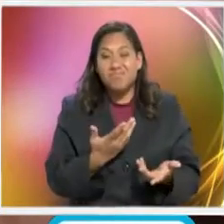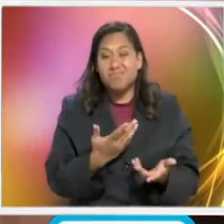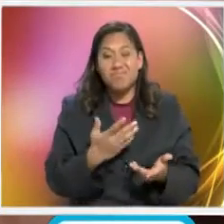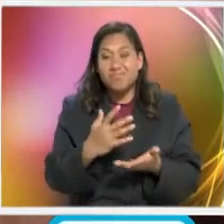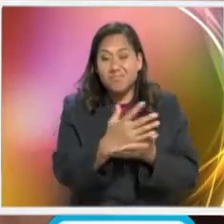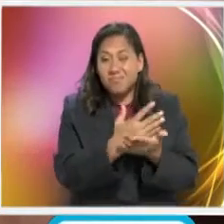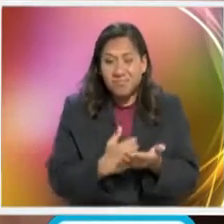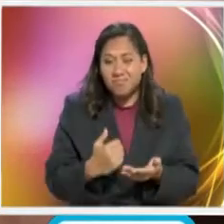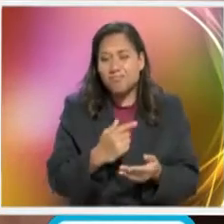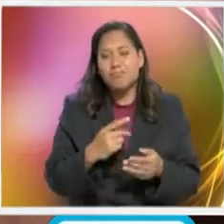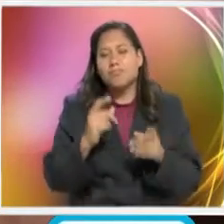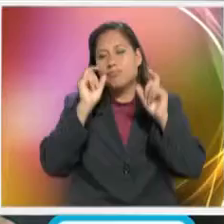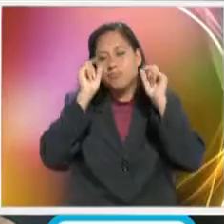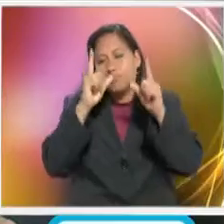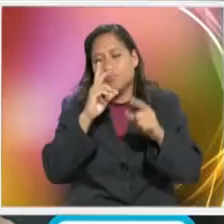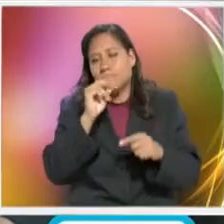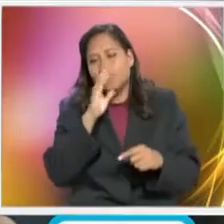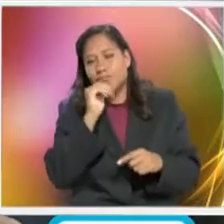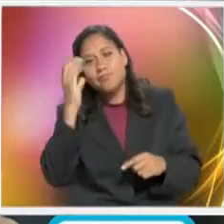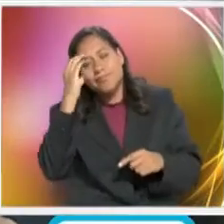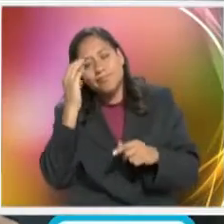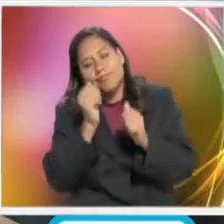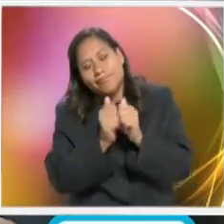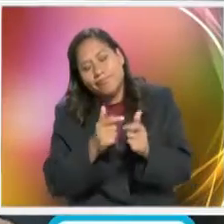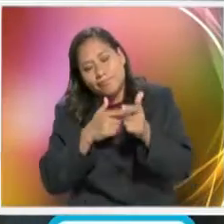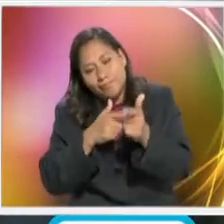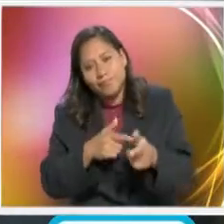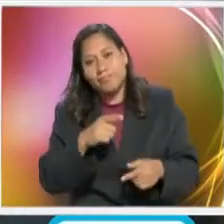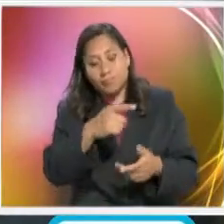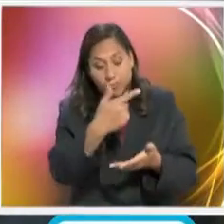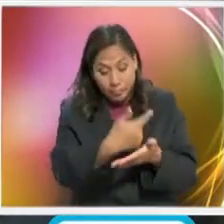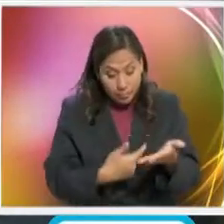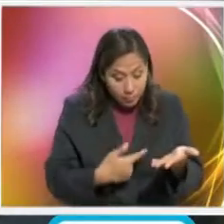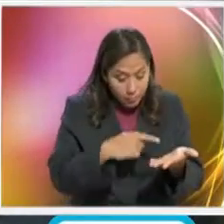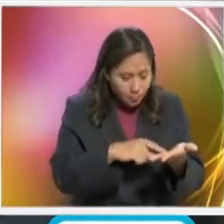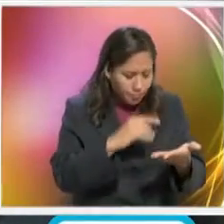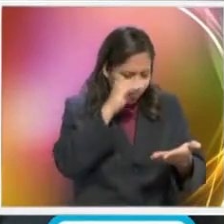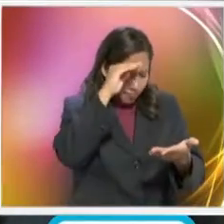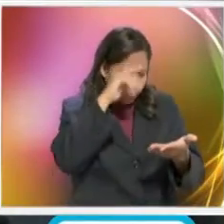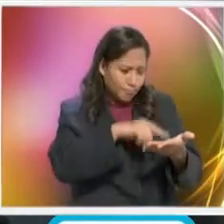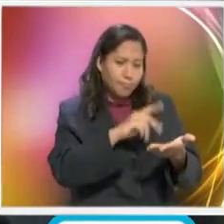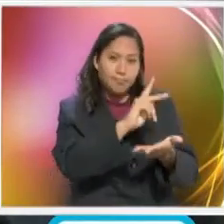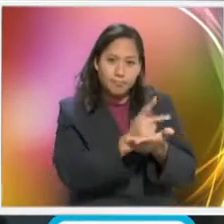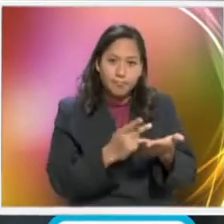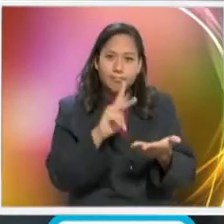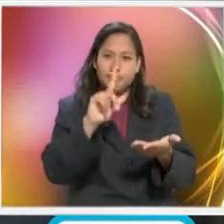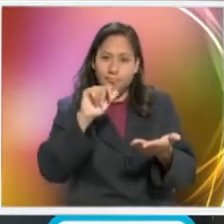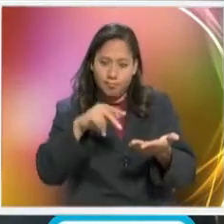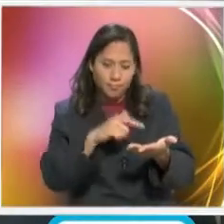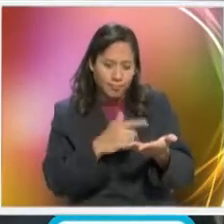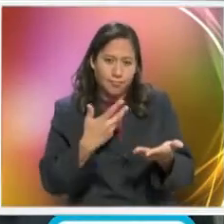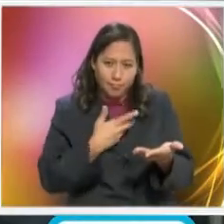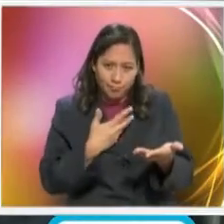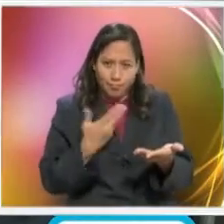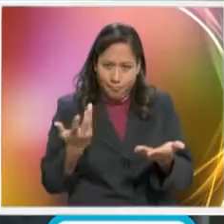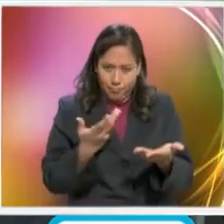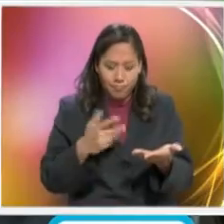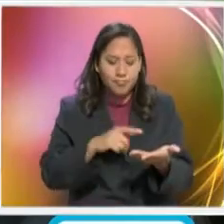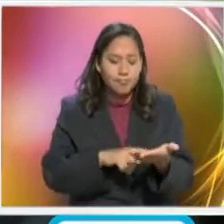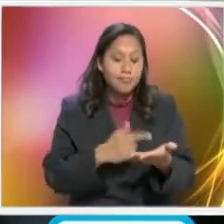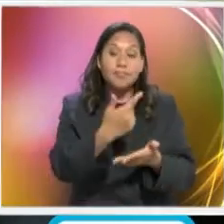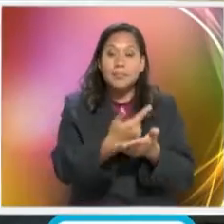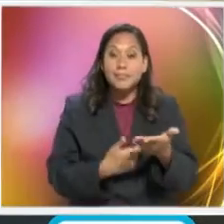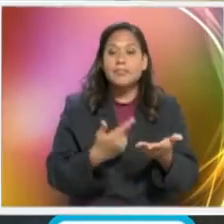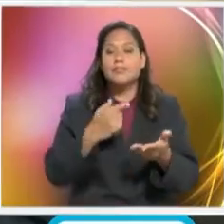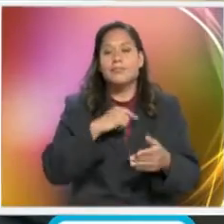exacto, entonces si tú tienes una lista, pues ya tienes un plan a seguir. Hecho. Eso es importante y por eso quisimos hacerlo esto hoy, ¿no? La lista de